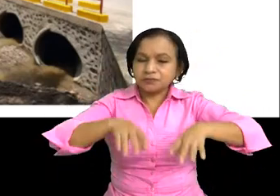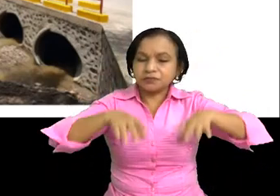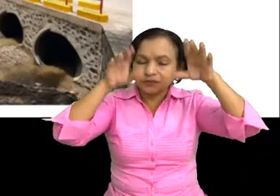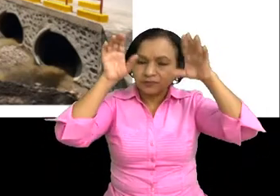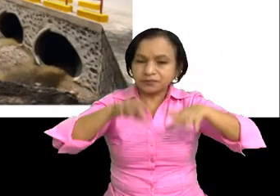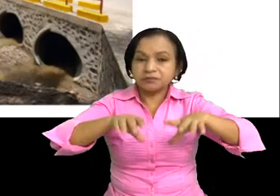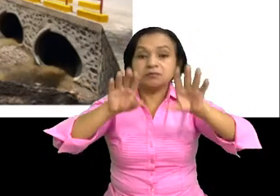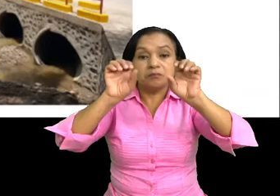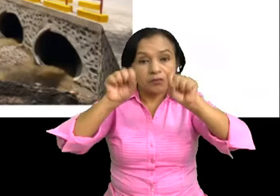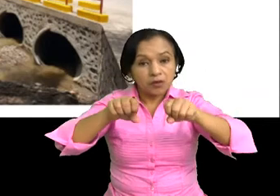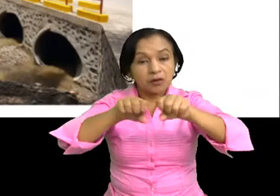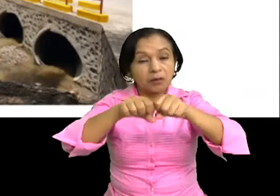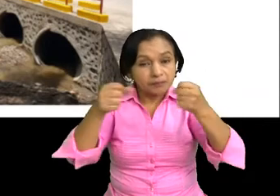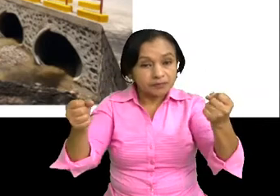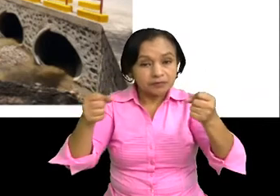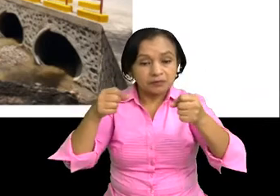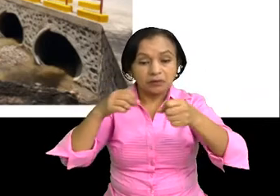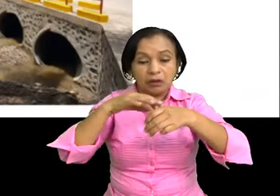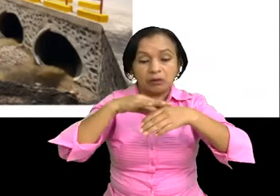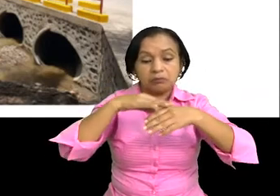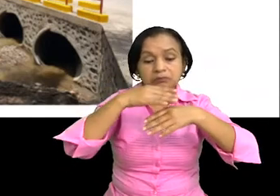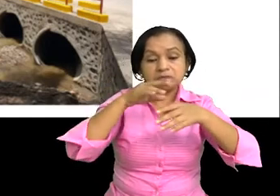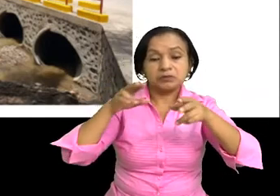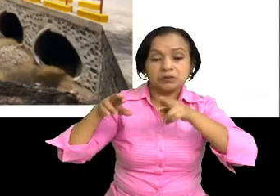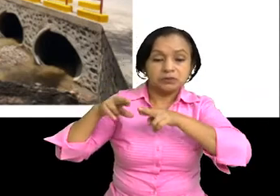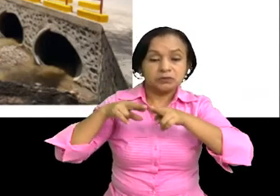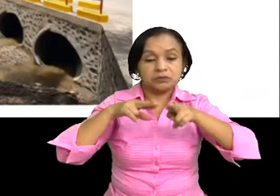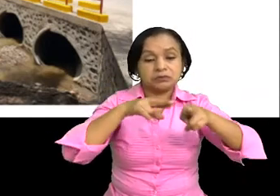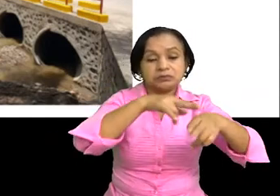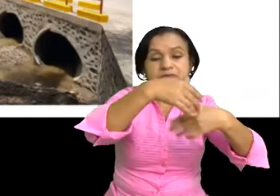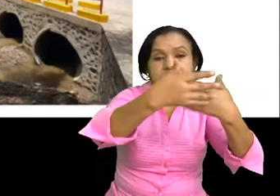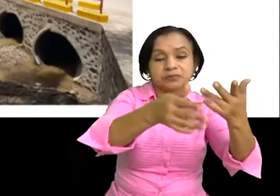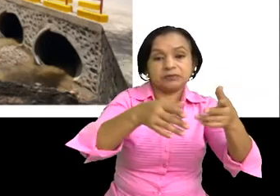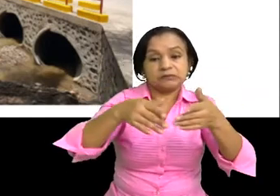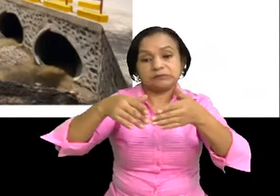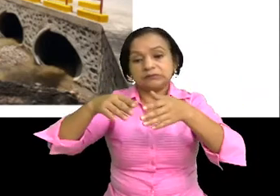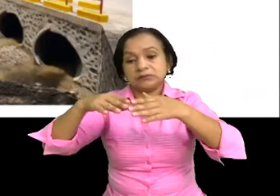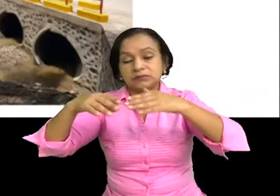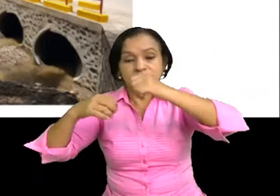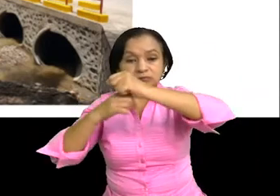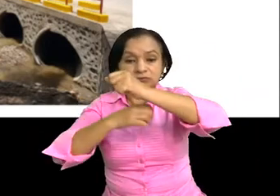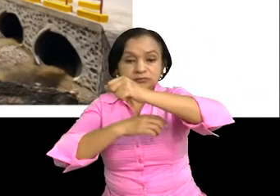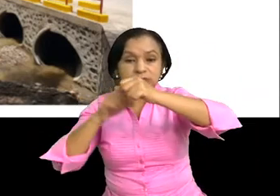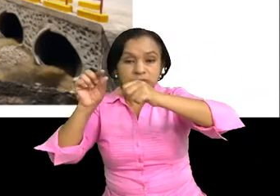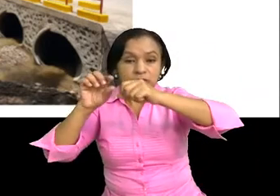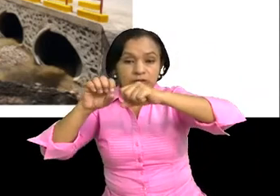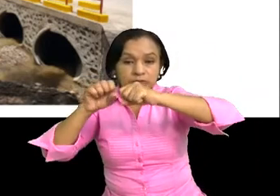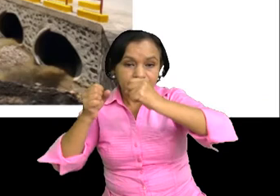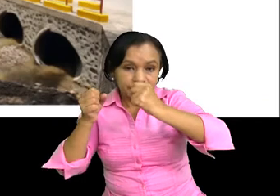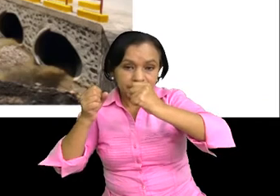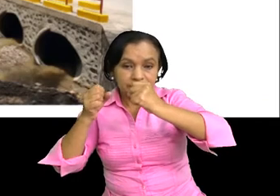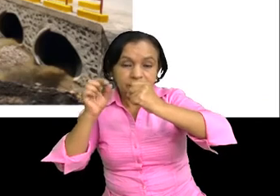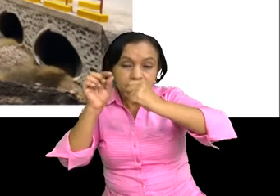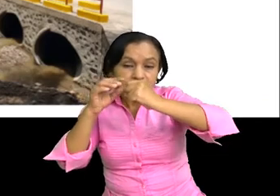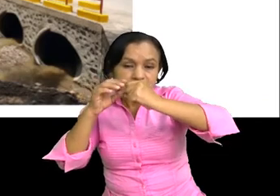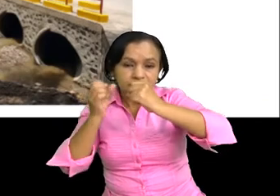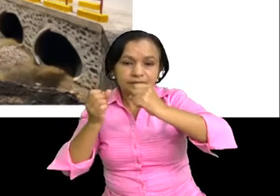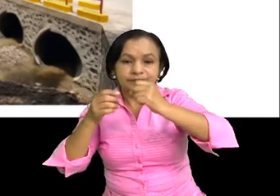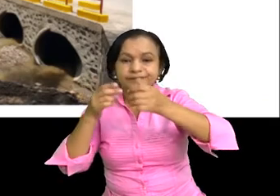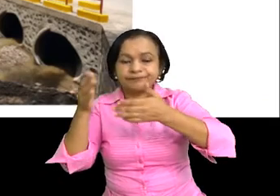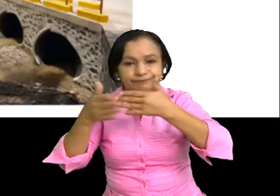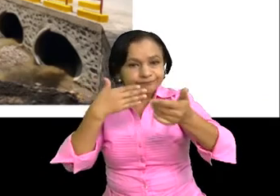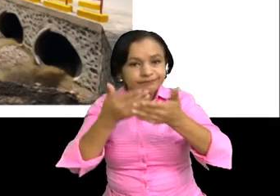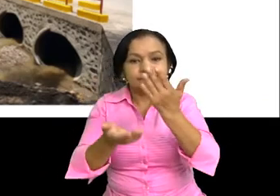intensas. Y sufrió una fractura al final del invierno pasado e inmediatamente